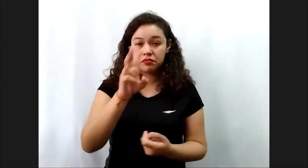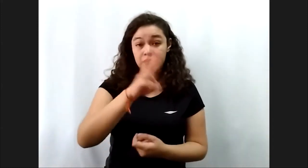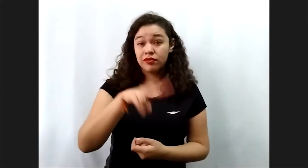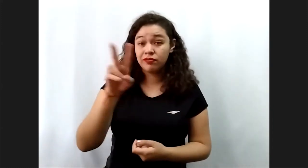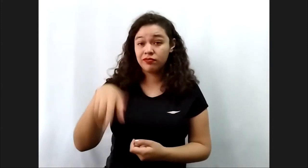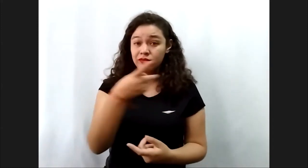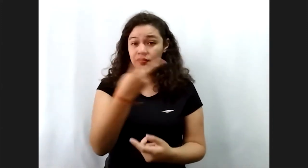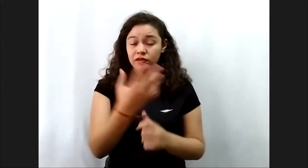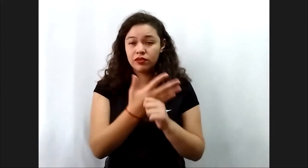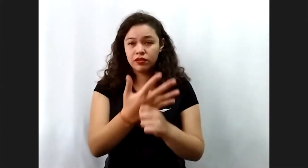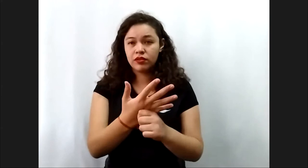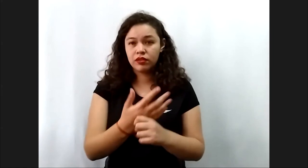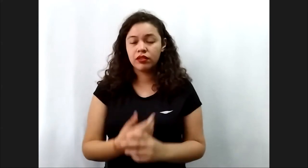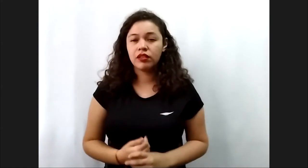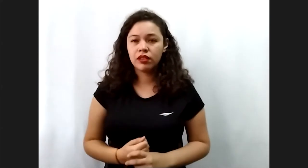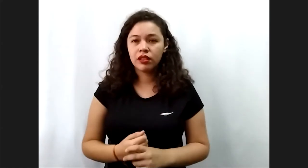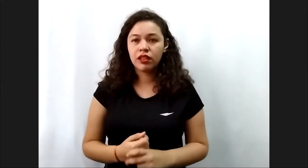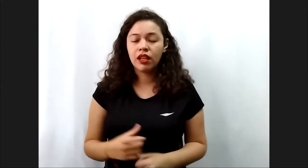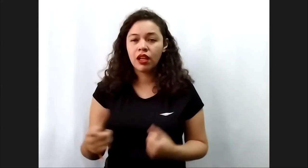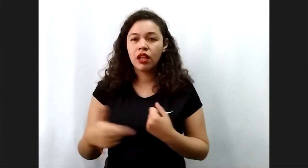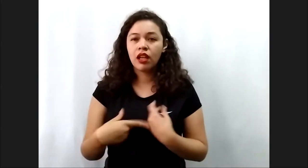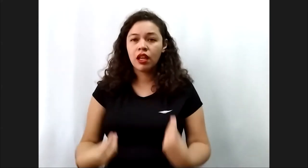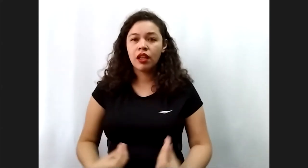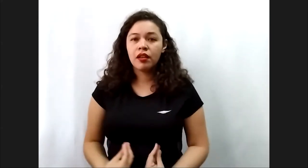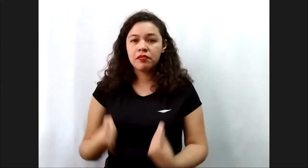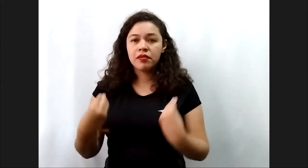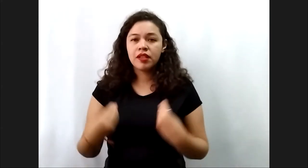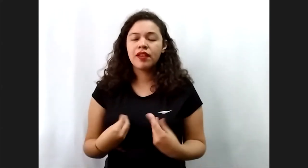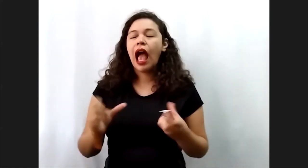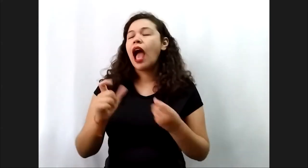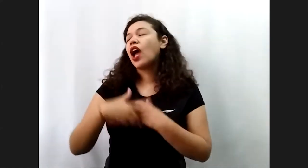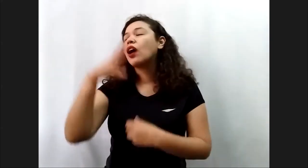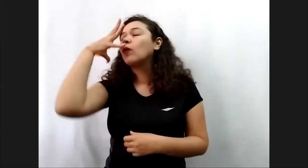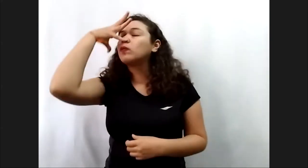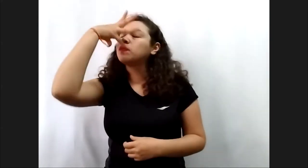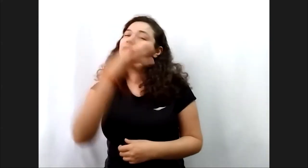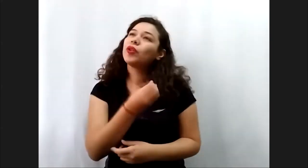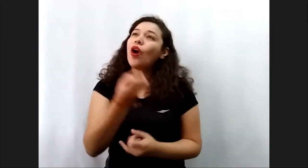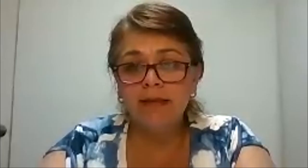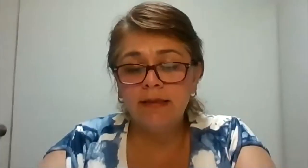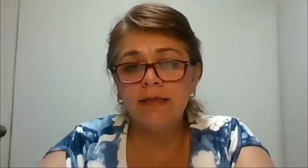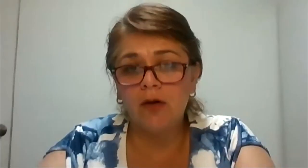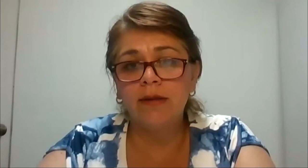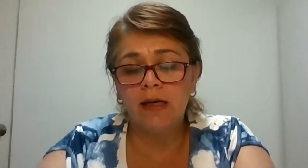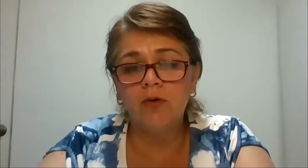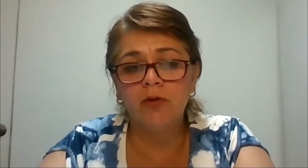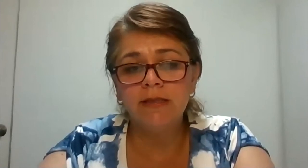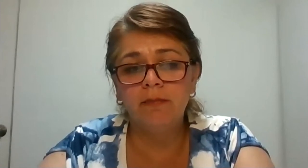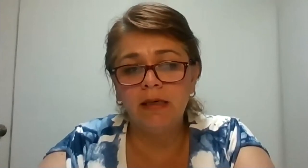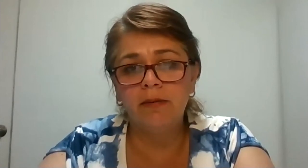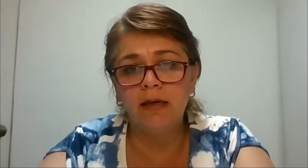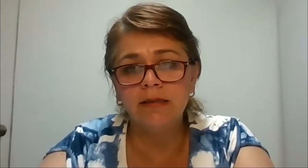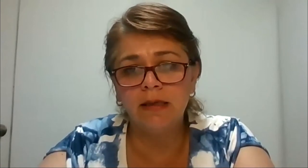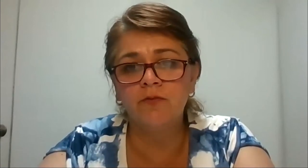supuesto. No es una cuestión de vivir en una utopía o en un ideal, sino es echarlo a andar, como